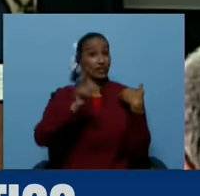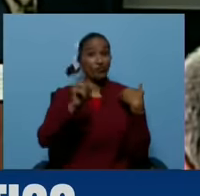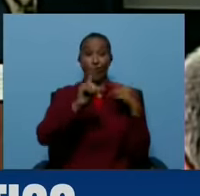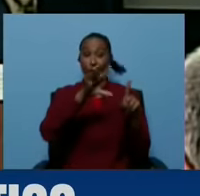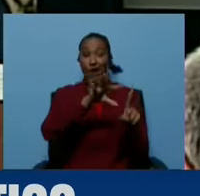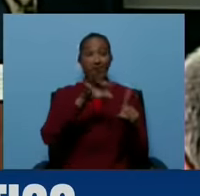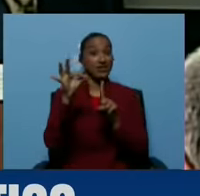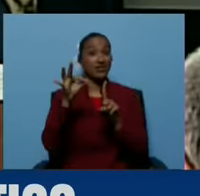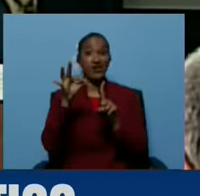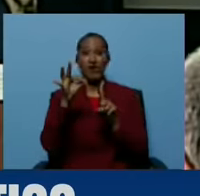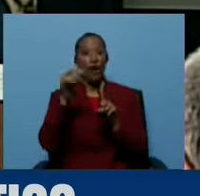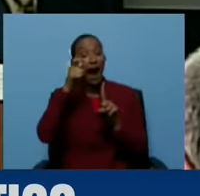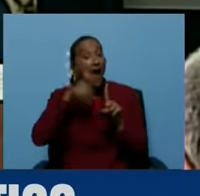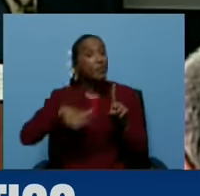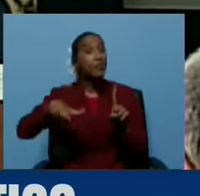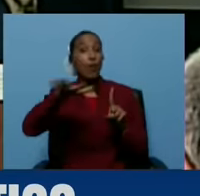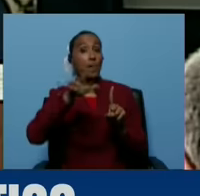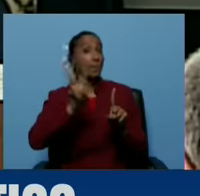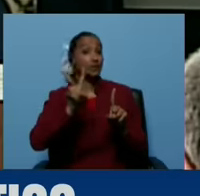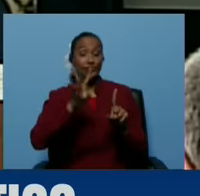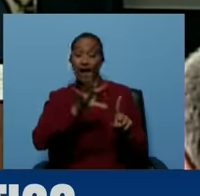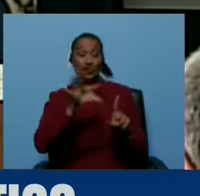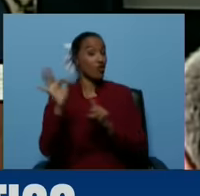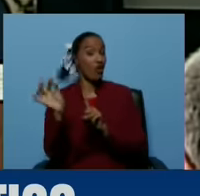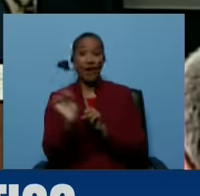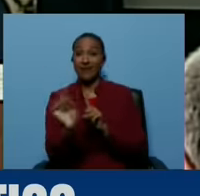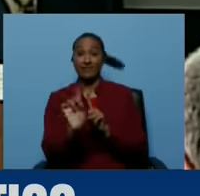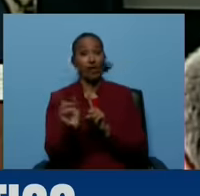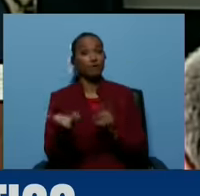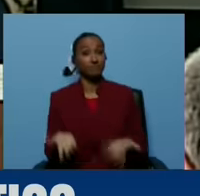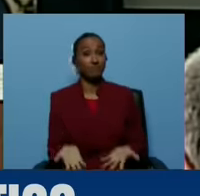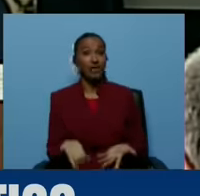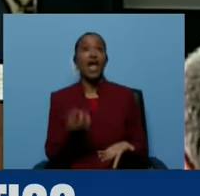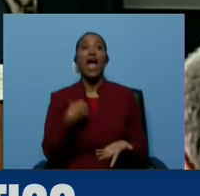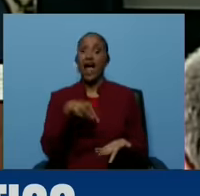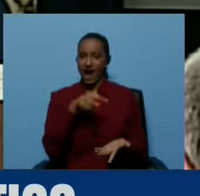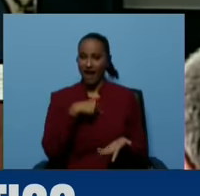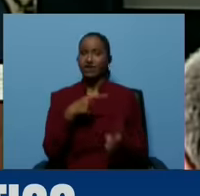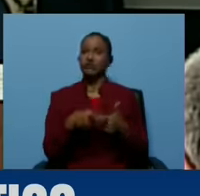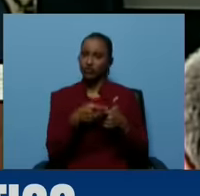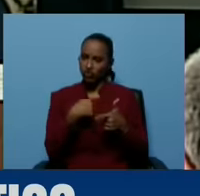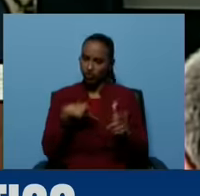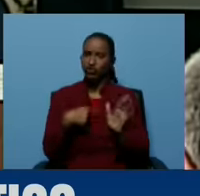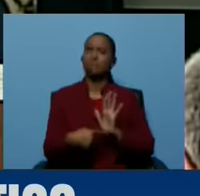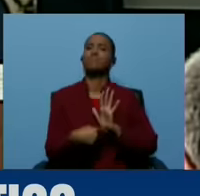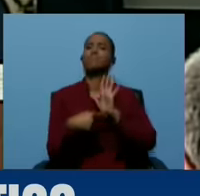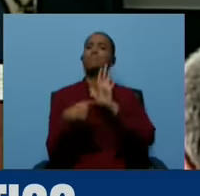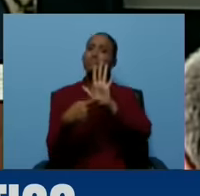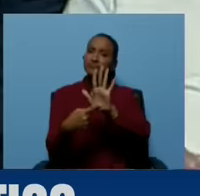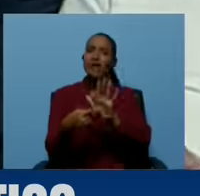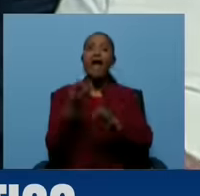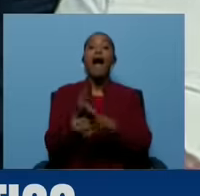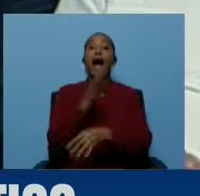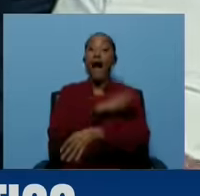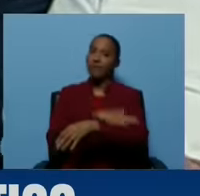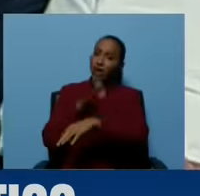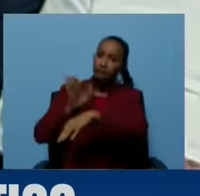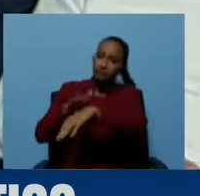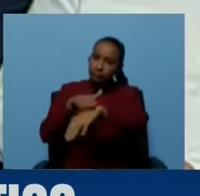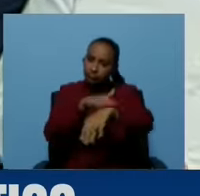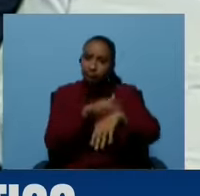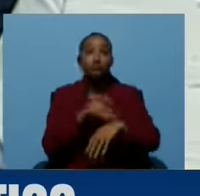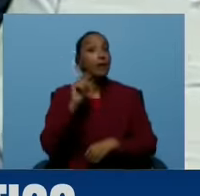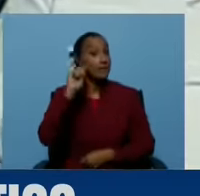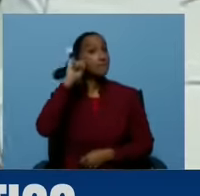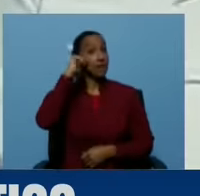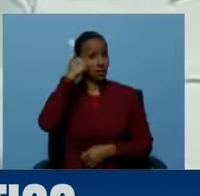del pueblo venezolano. Eso lo alertamos aquí, frente al cuerpo diplomático, embajadores de todos los continentes, de